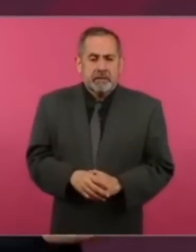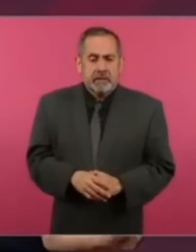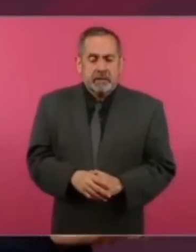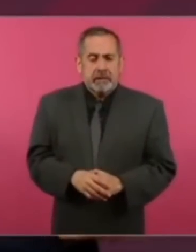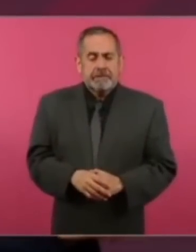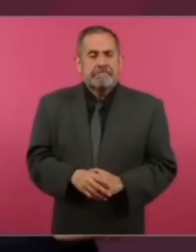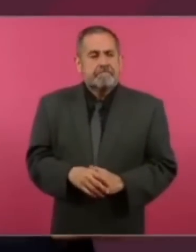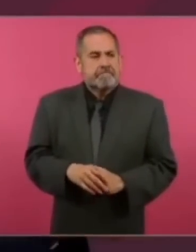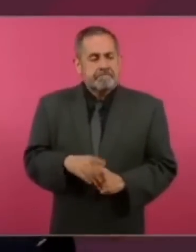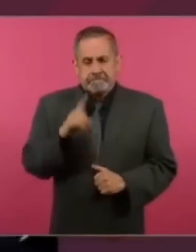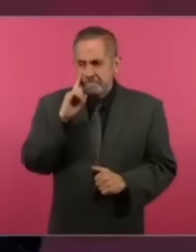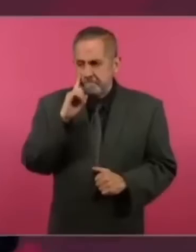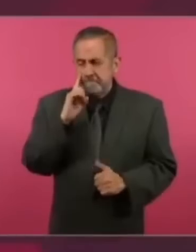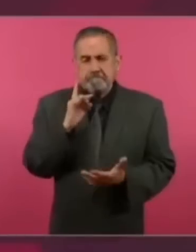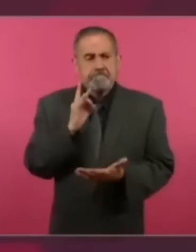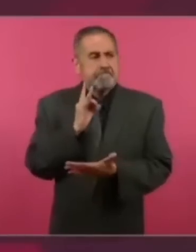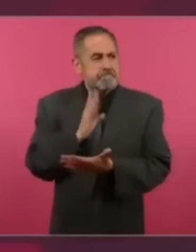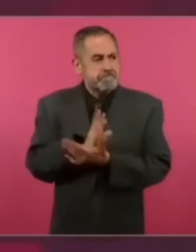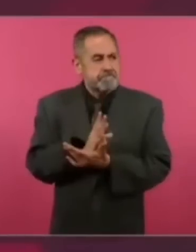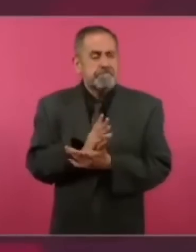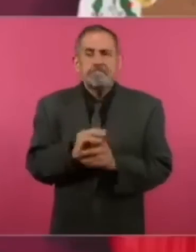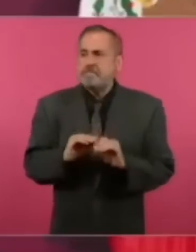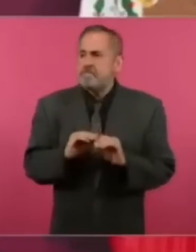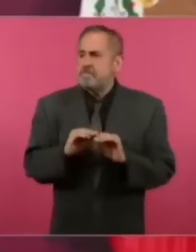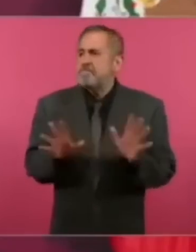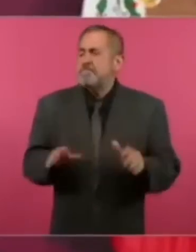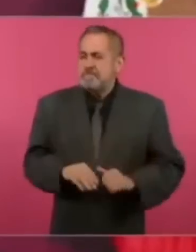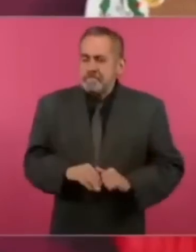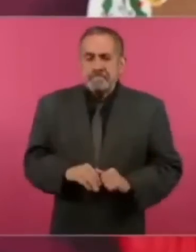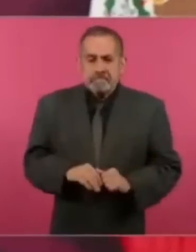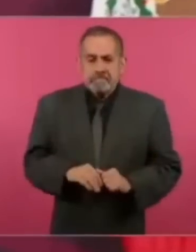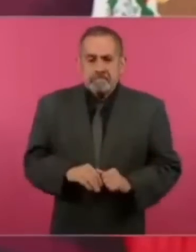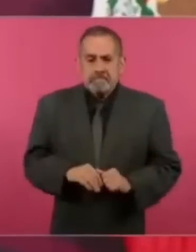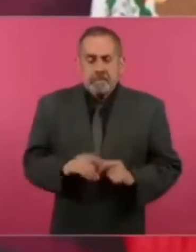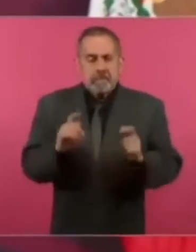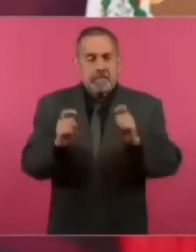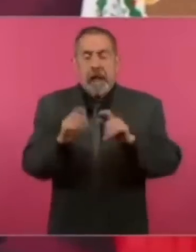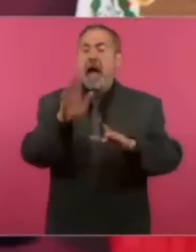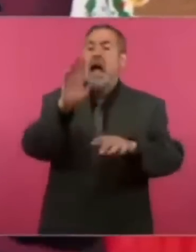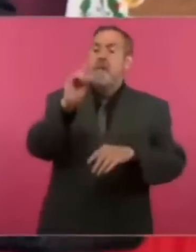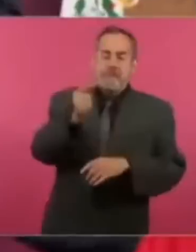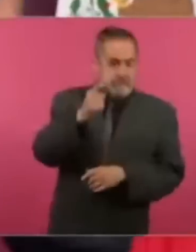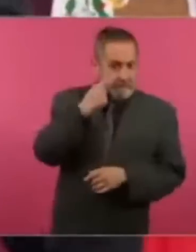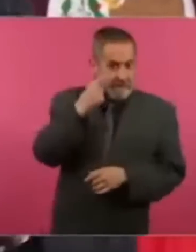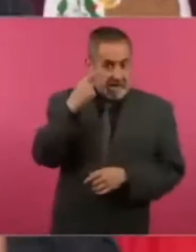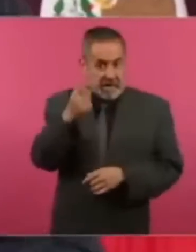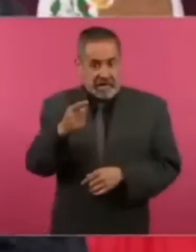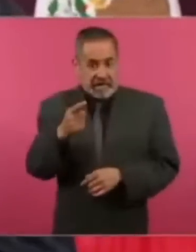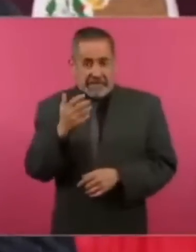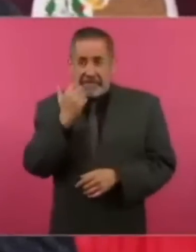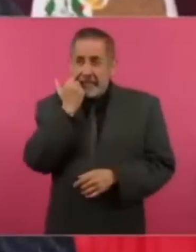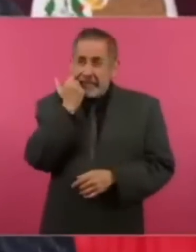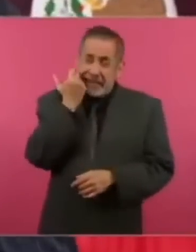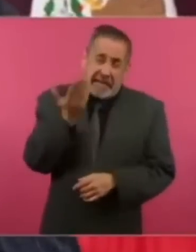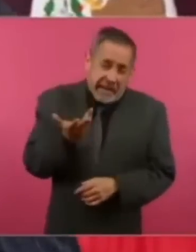es muy claro que para llevar a cabo una transformación... ahora, si lo que se quiere